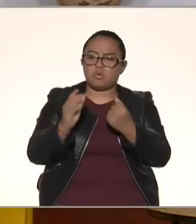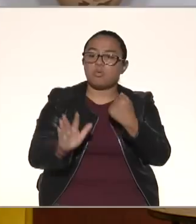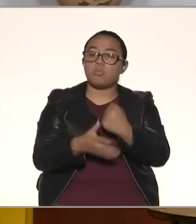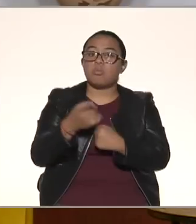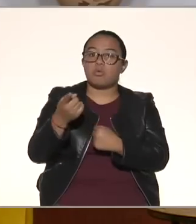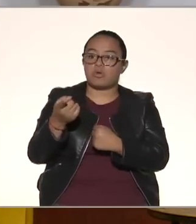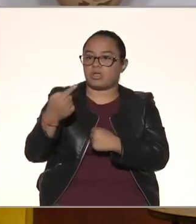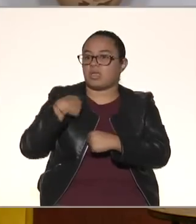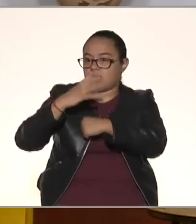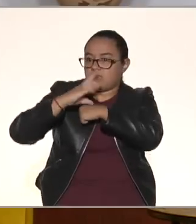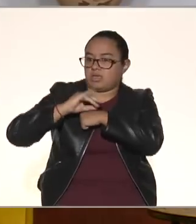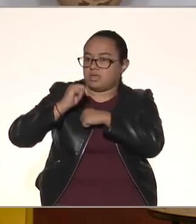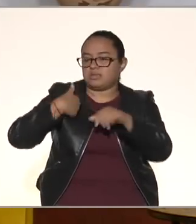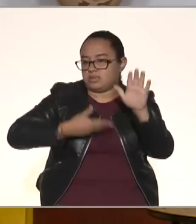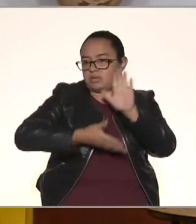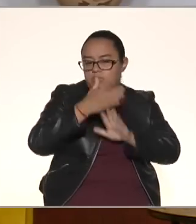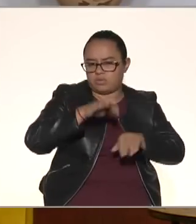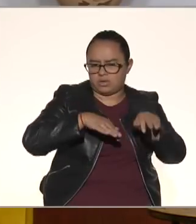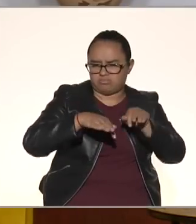deja trabajar,